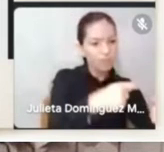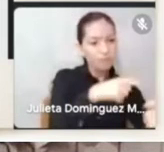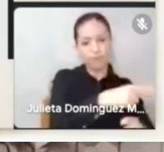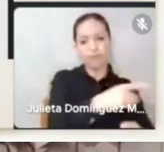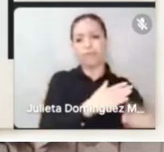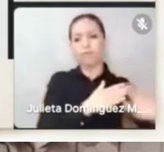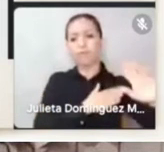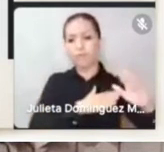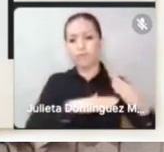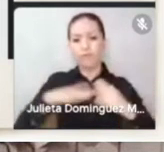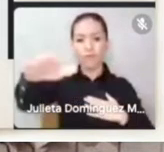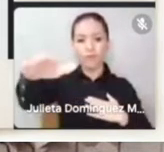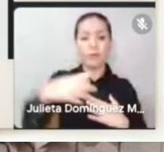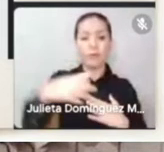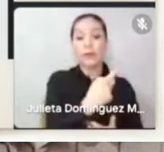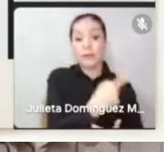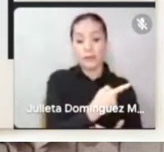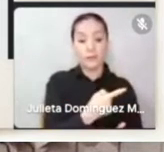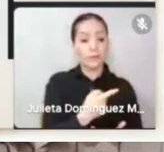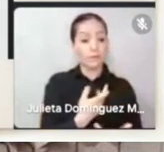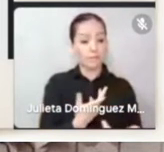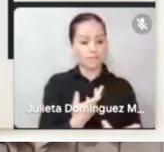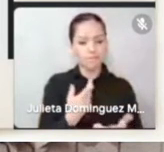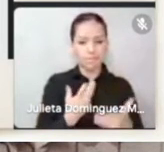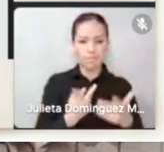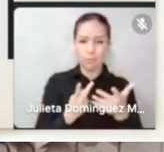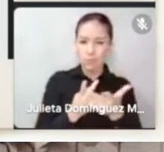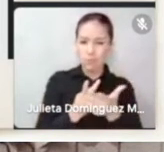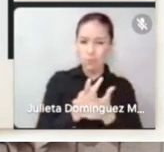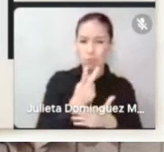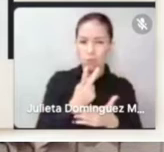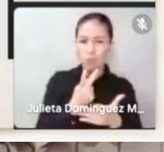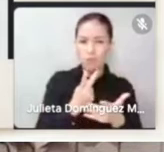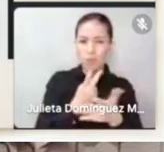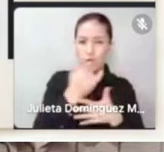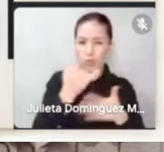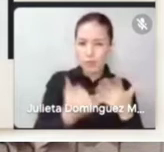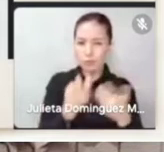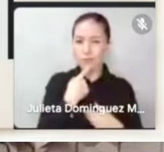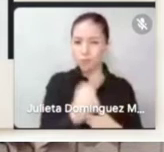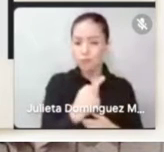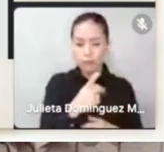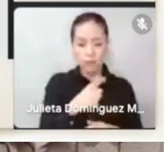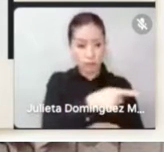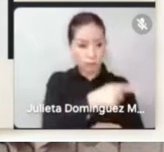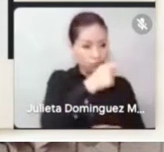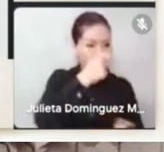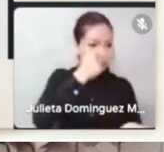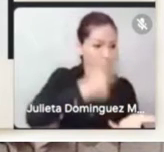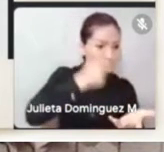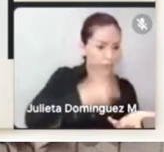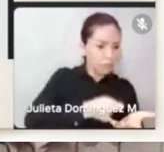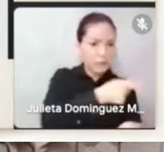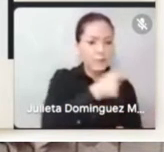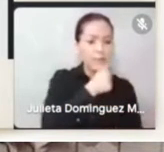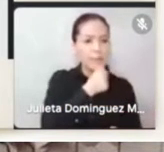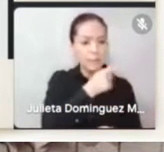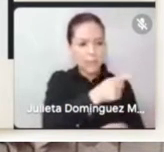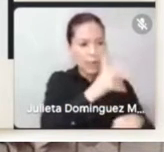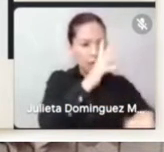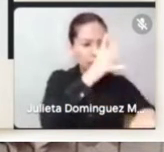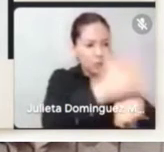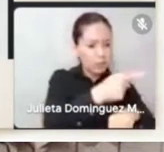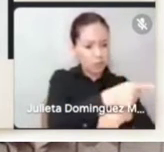Además, esta ponencia considera que en tanto una persona no sea condenada mediante sentencia ejecutoriada por la cual se le prive